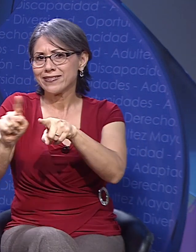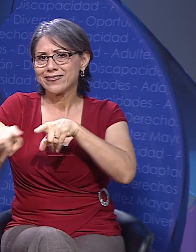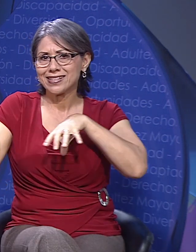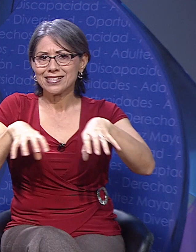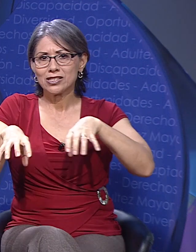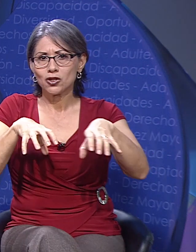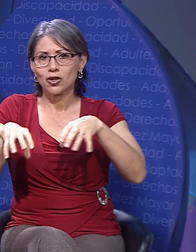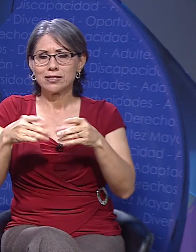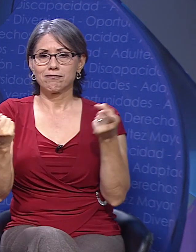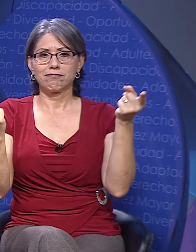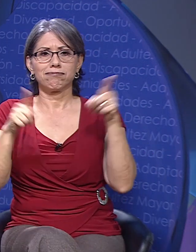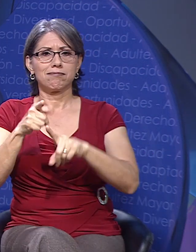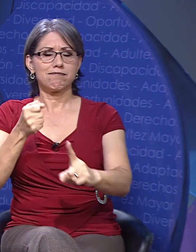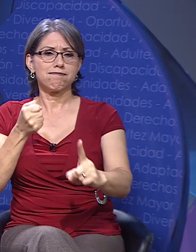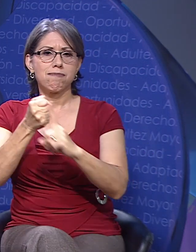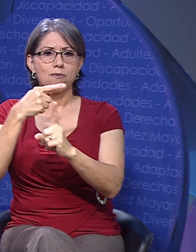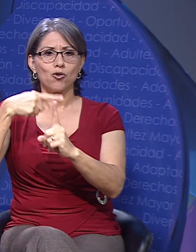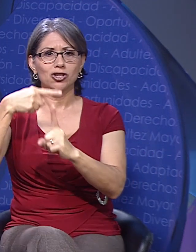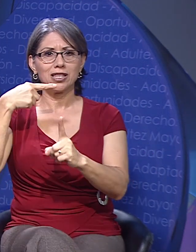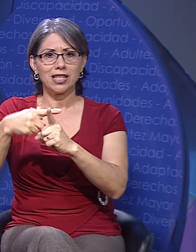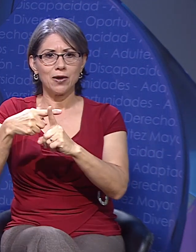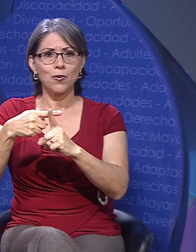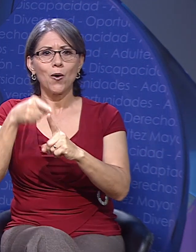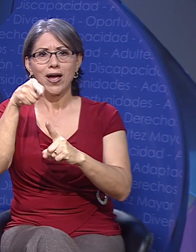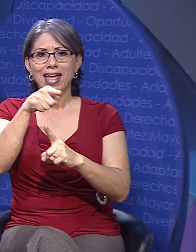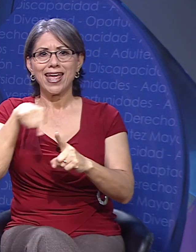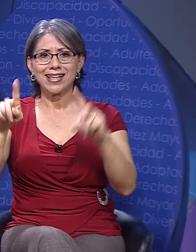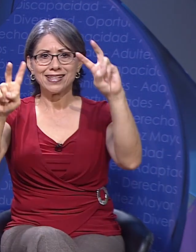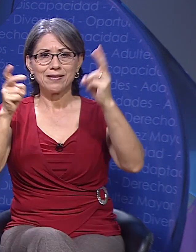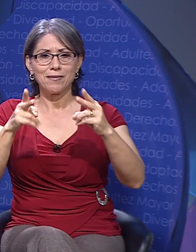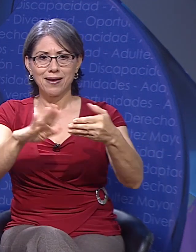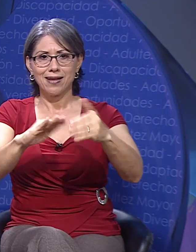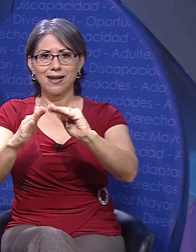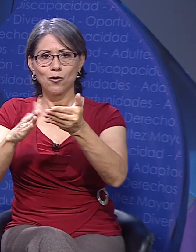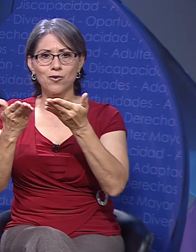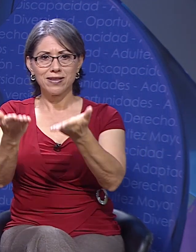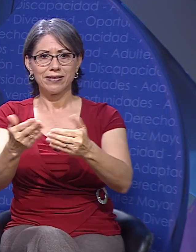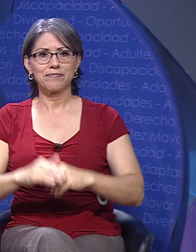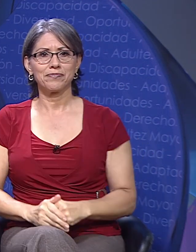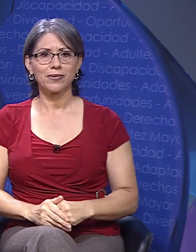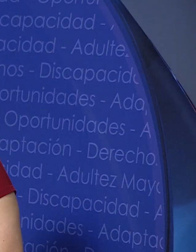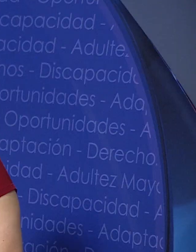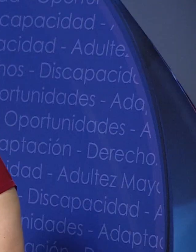en otras acciones que generan un impacto positivo en esta línea en la comunidad.